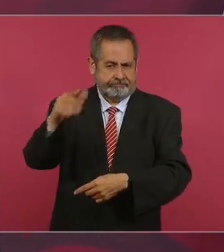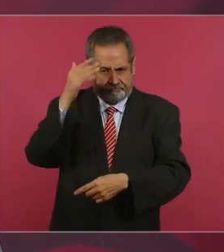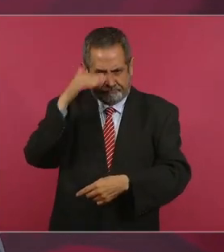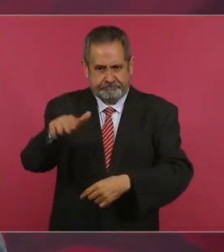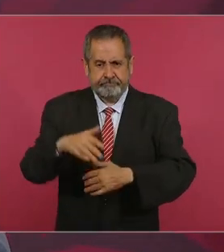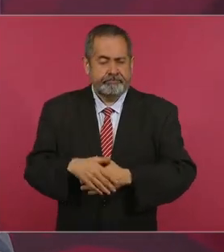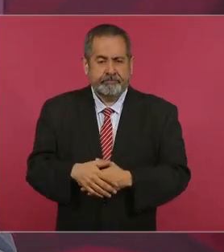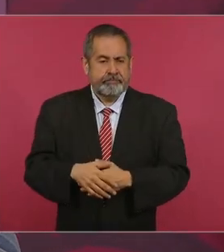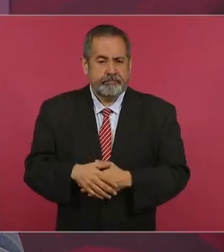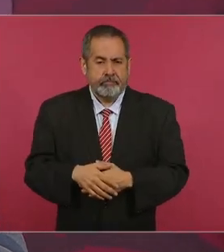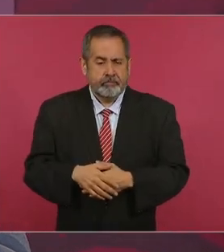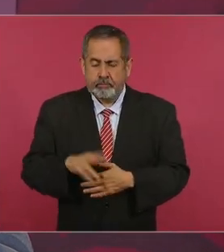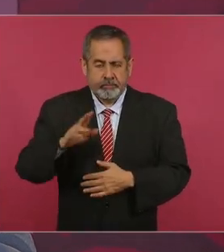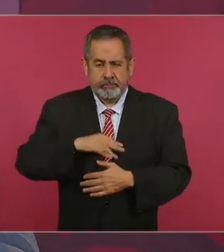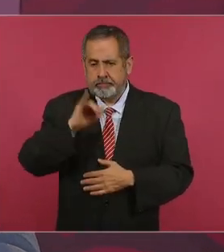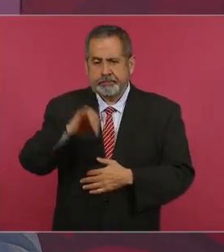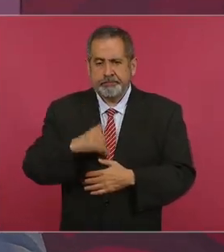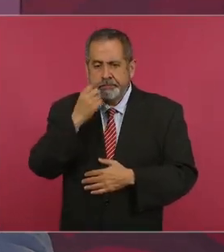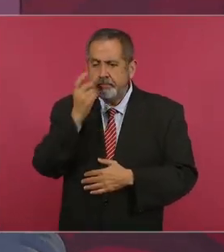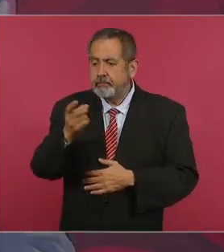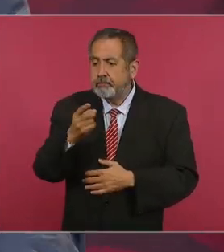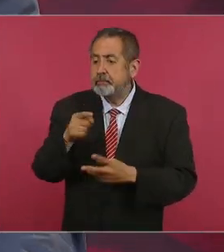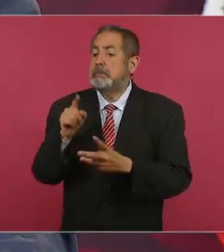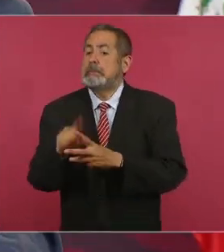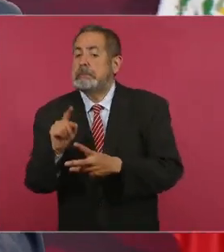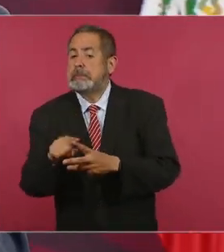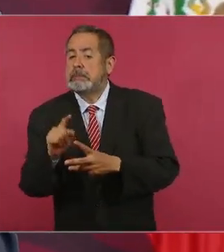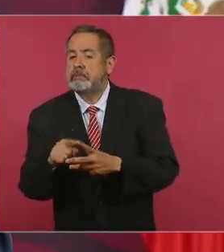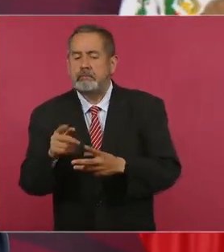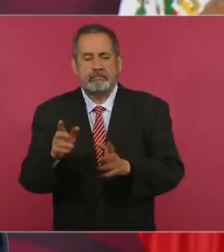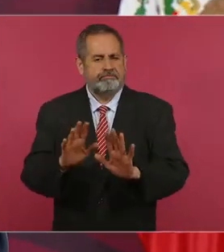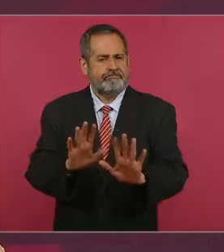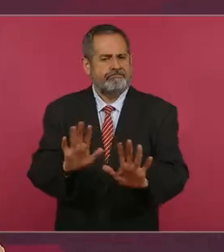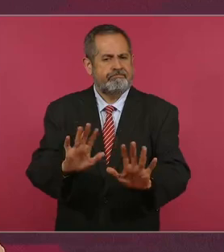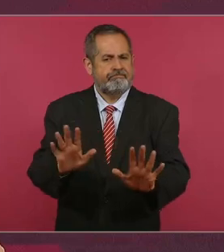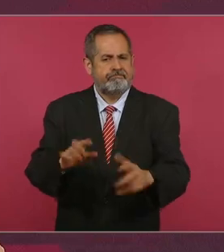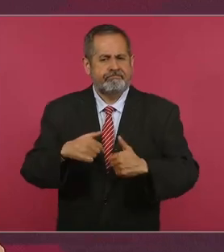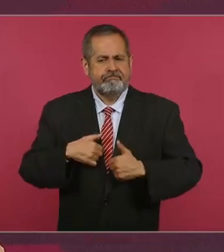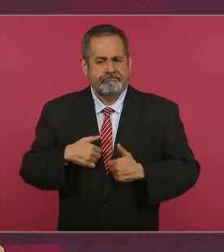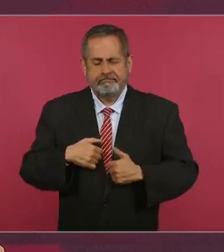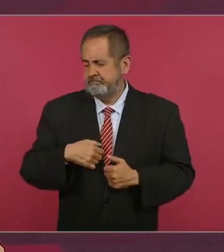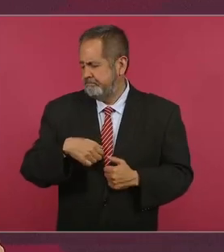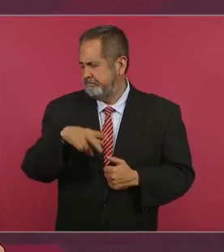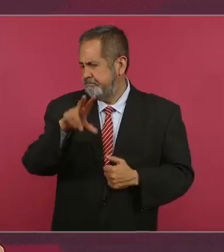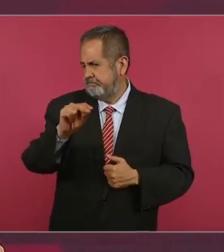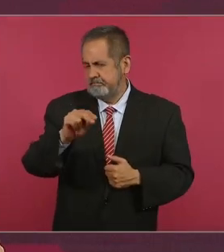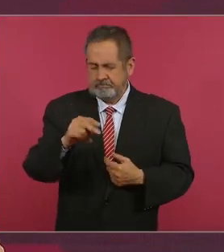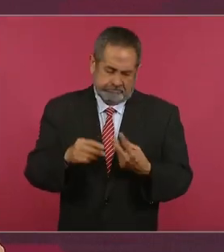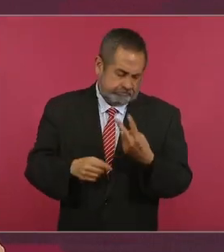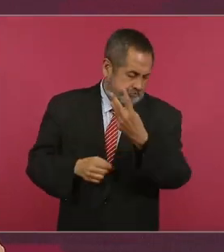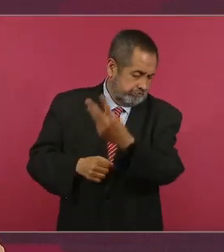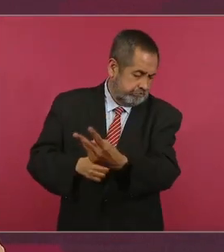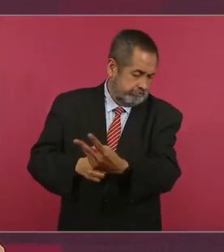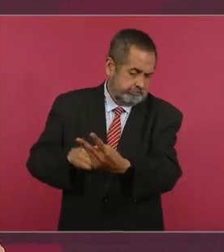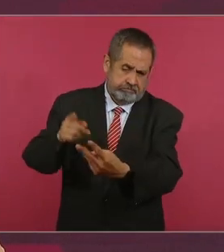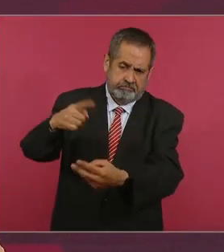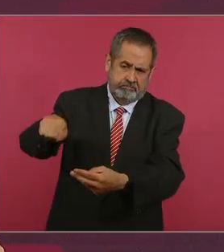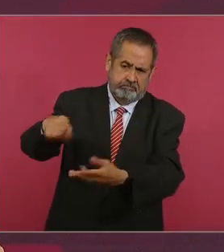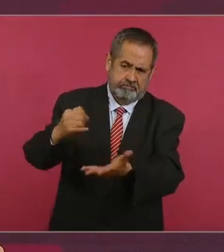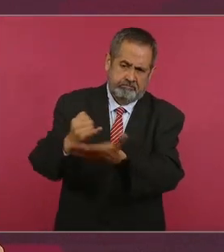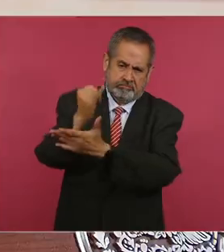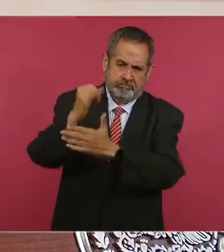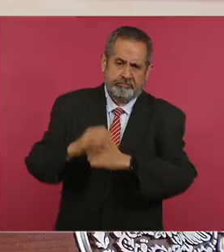que quede este de la terna. No. Aún